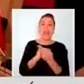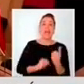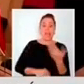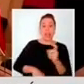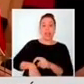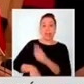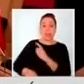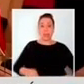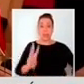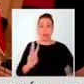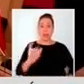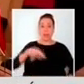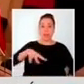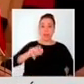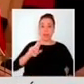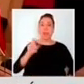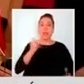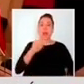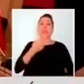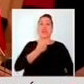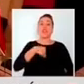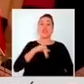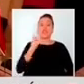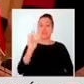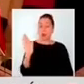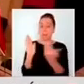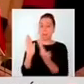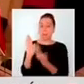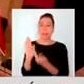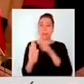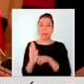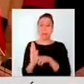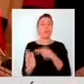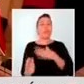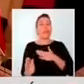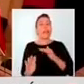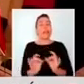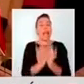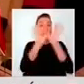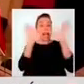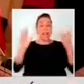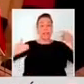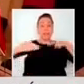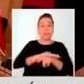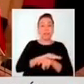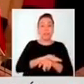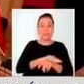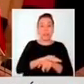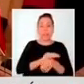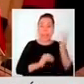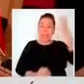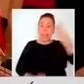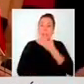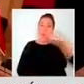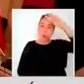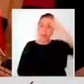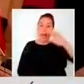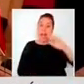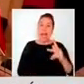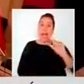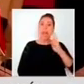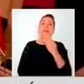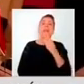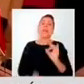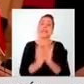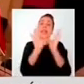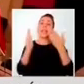pueda intervenir. Vamos a apoyar este proyecto, porque así como queremos que se aclare la intervención de la inteligencia cubana y de la KGB, también que se aclare la intervención de